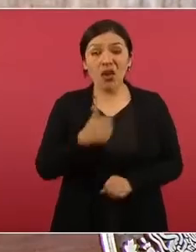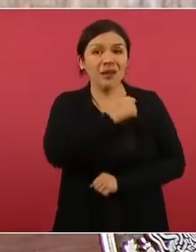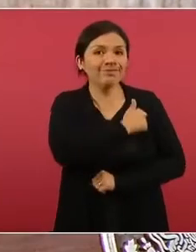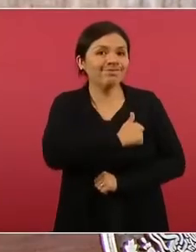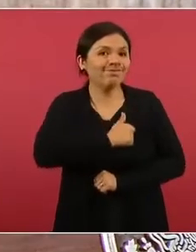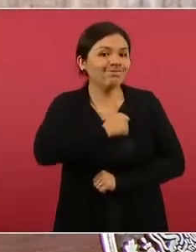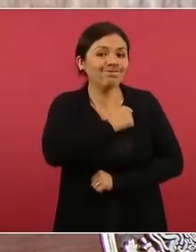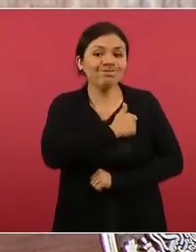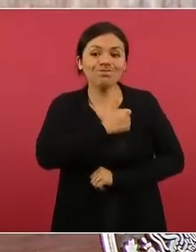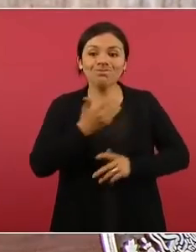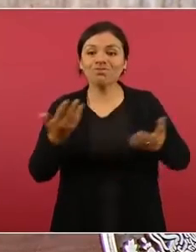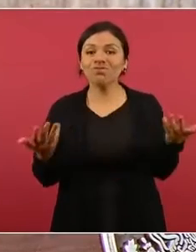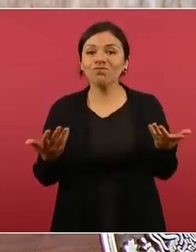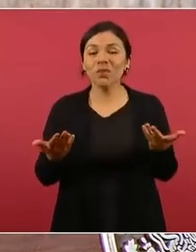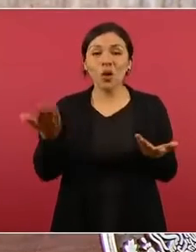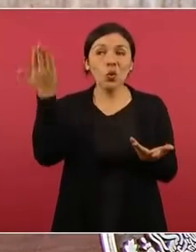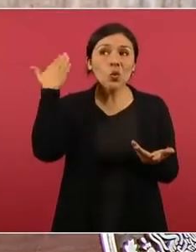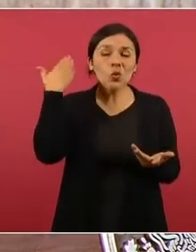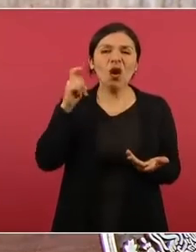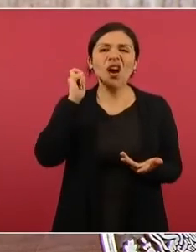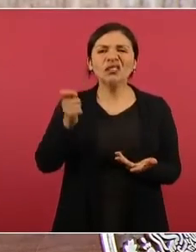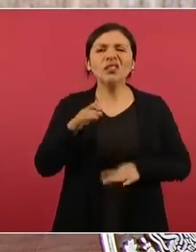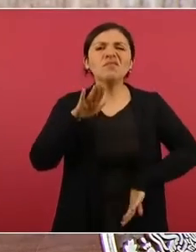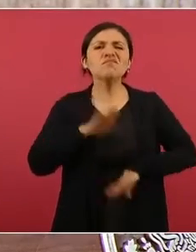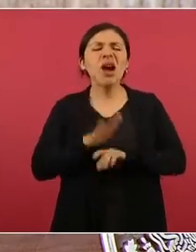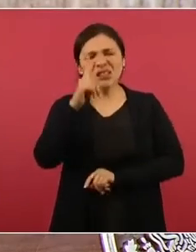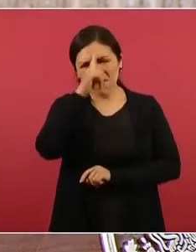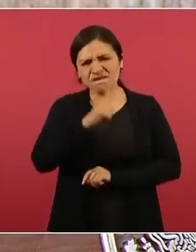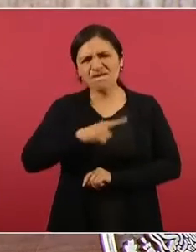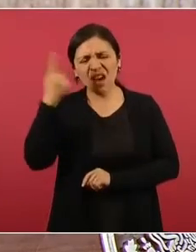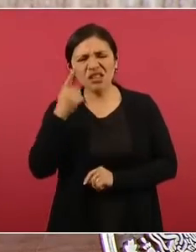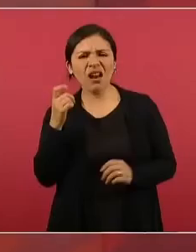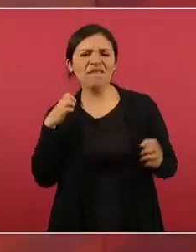lamentablemente, era el fraude.